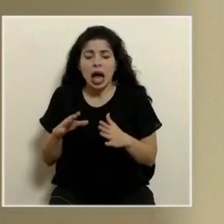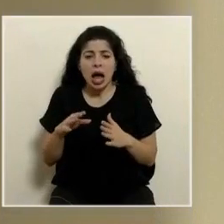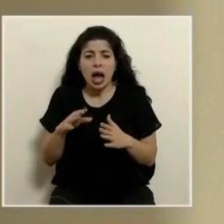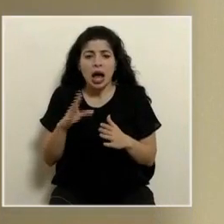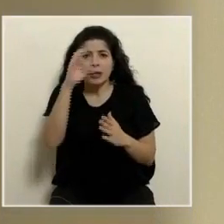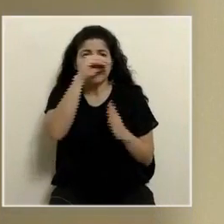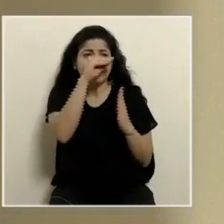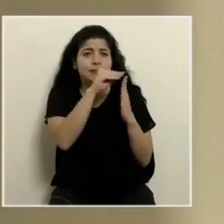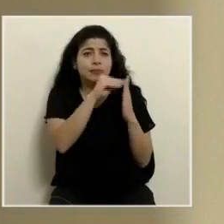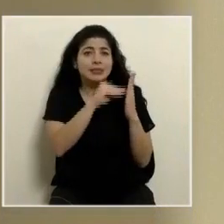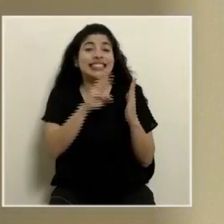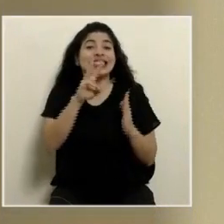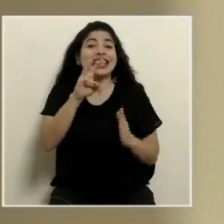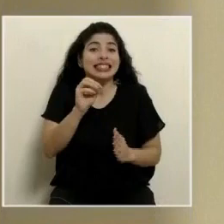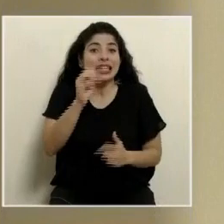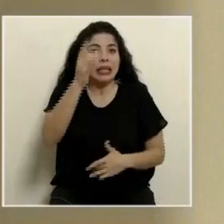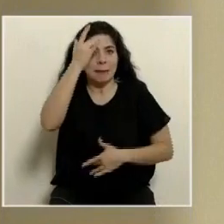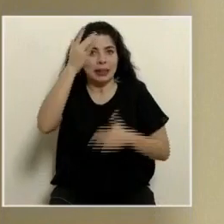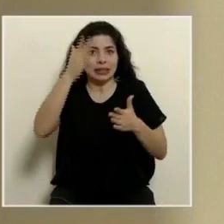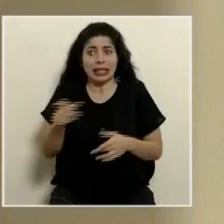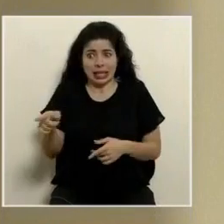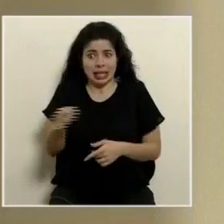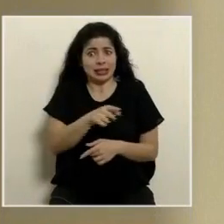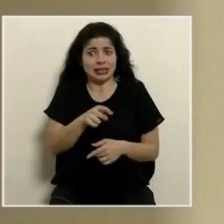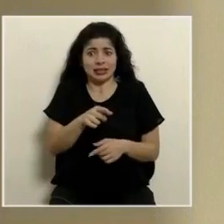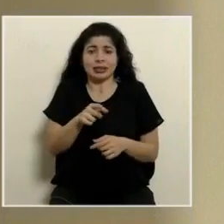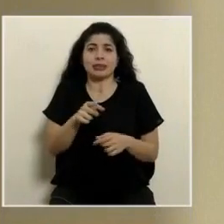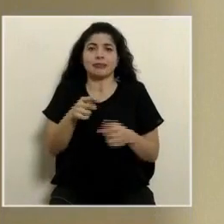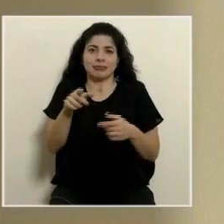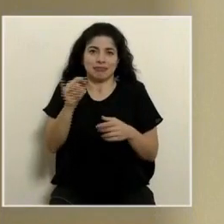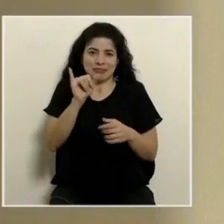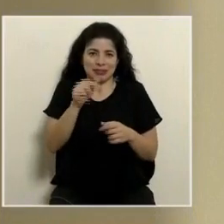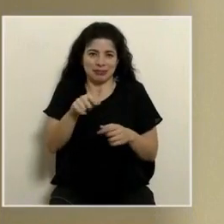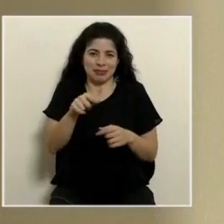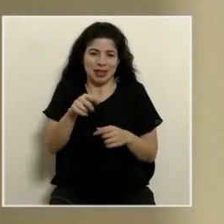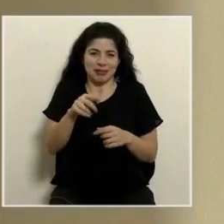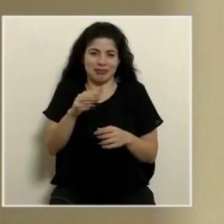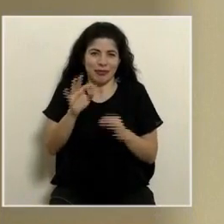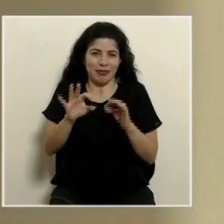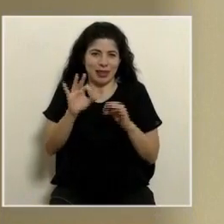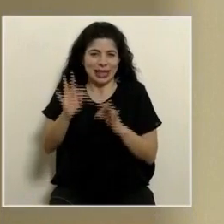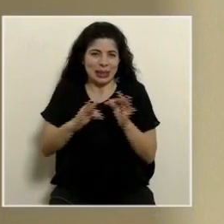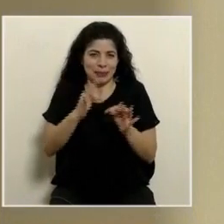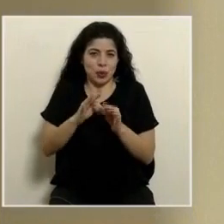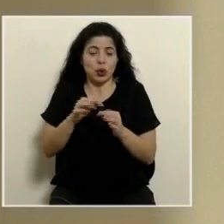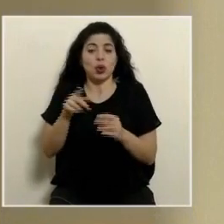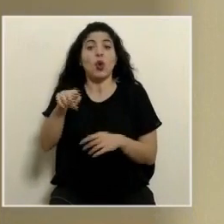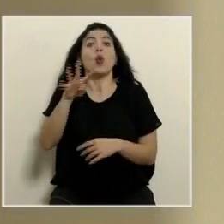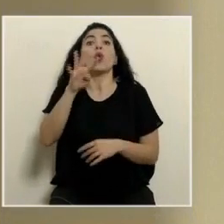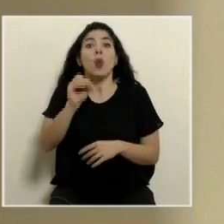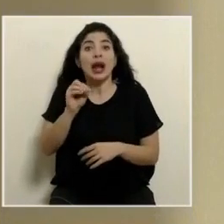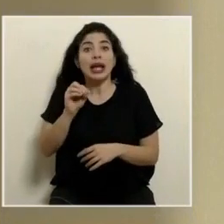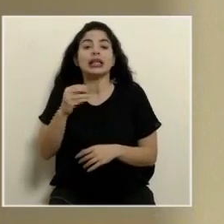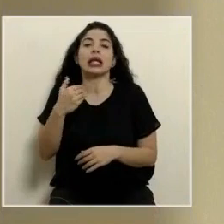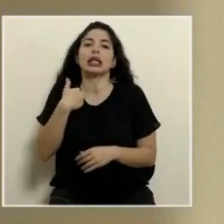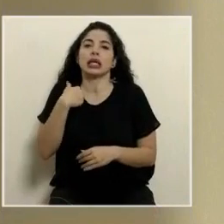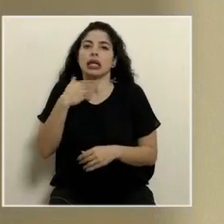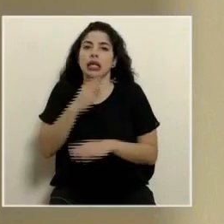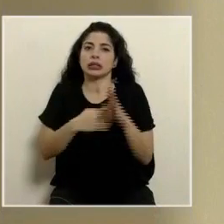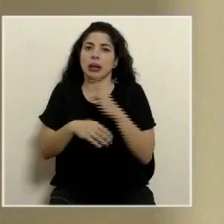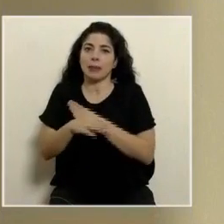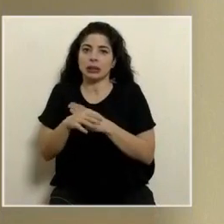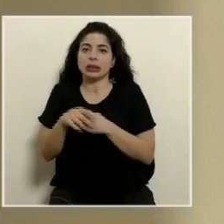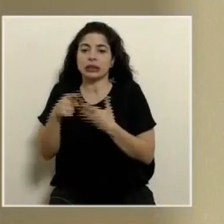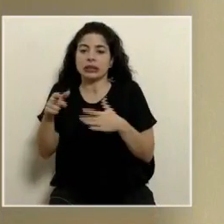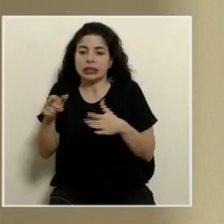identificado 60 pacientes que están listos para traslado, 40 de los cuales tienen discapacidad.